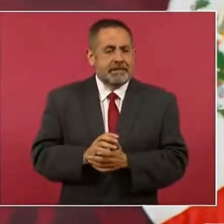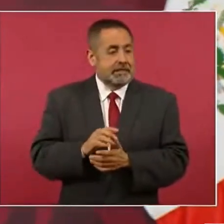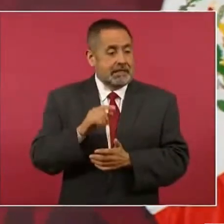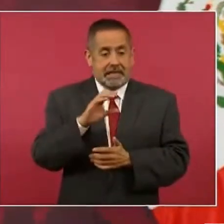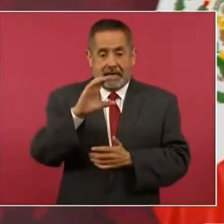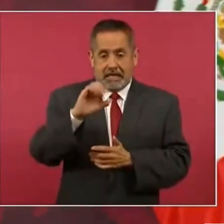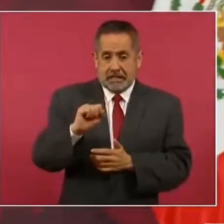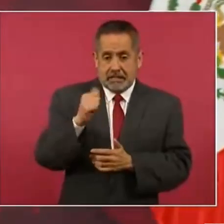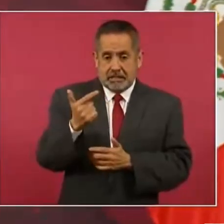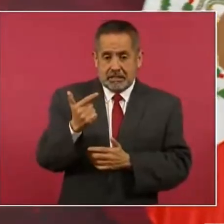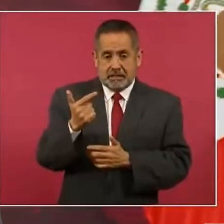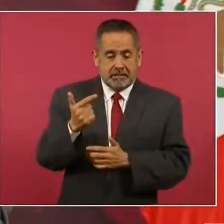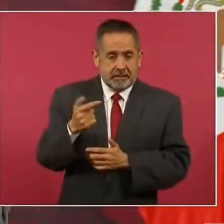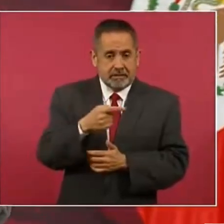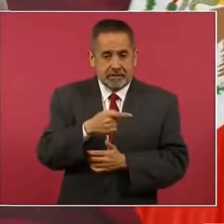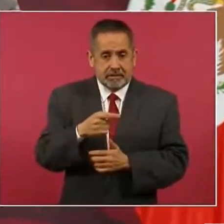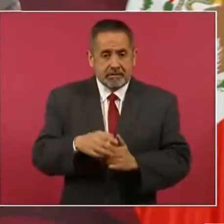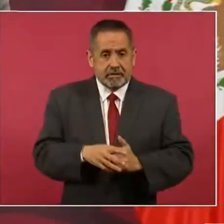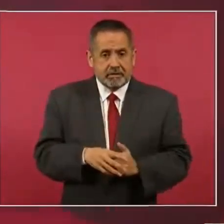nos